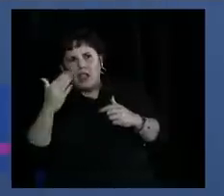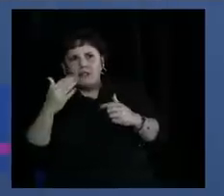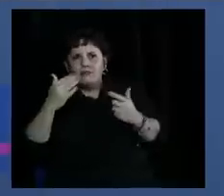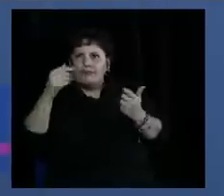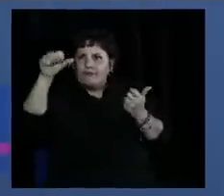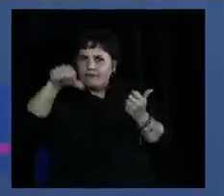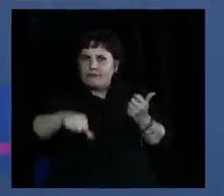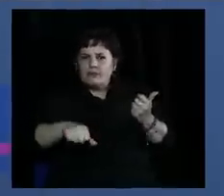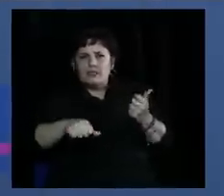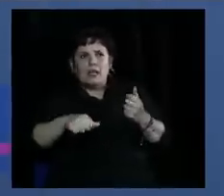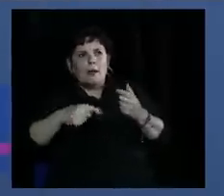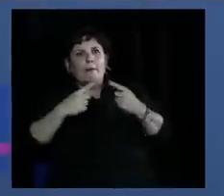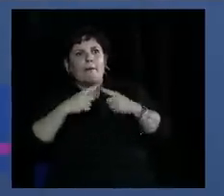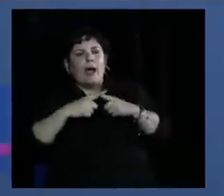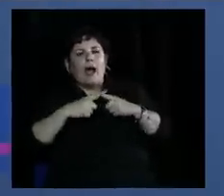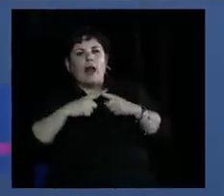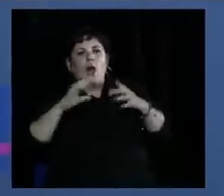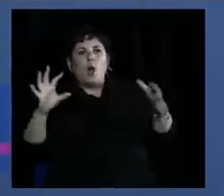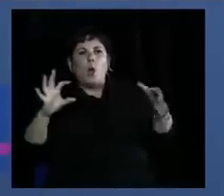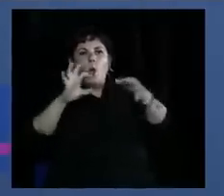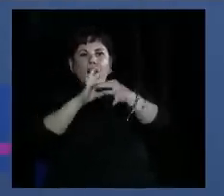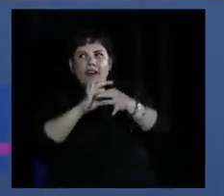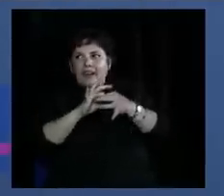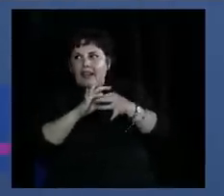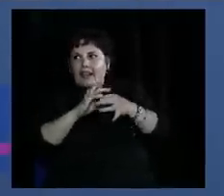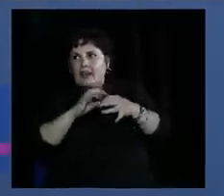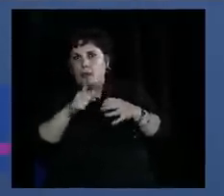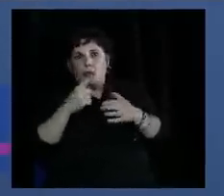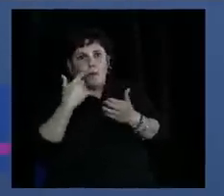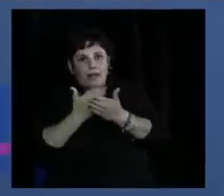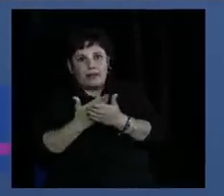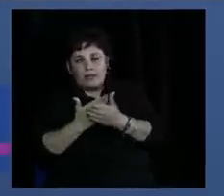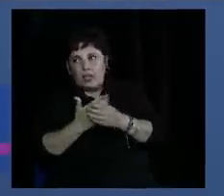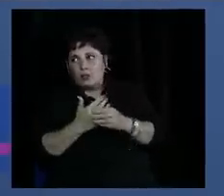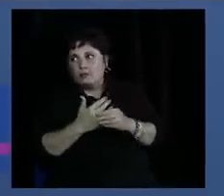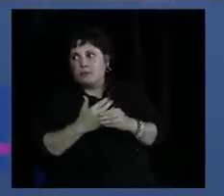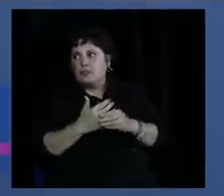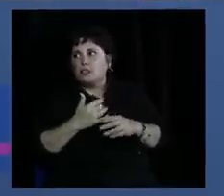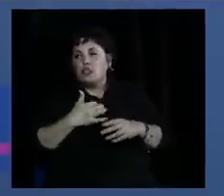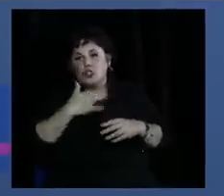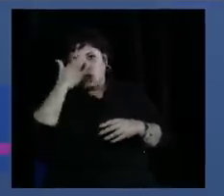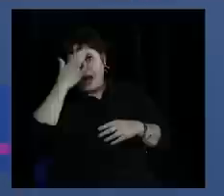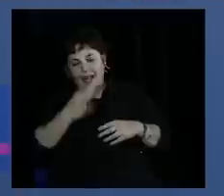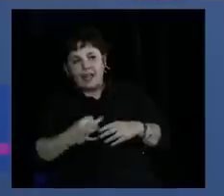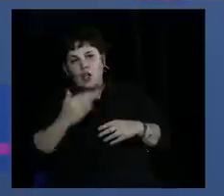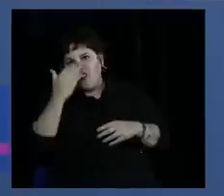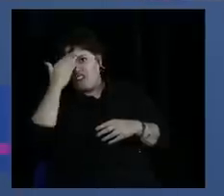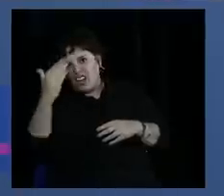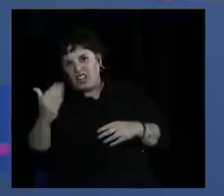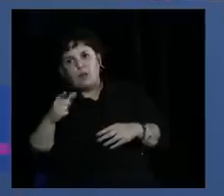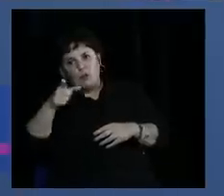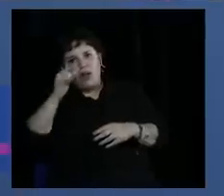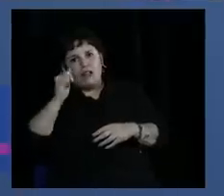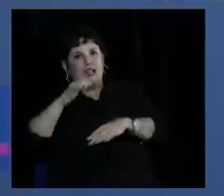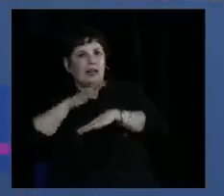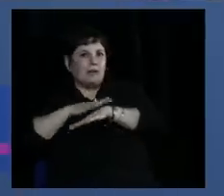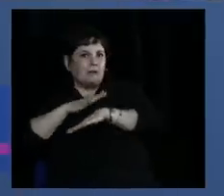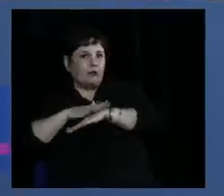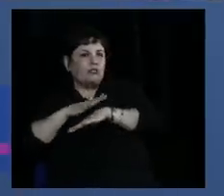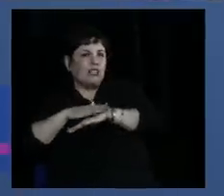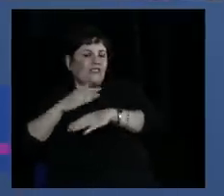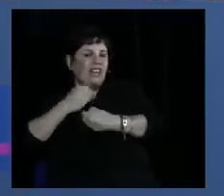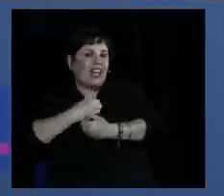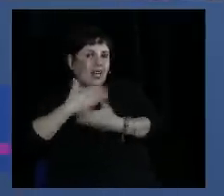esta, para, sí, digamos, para unir eso que vos estás planteando, ¿no? Ah, pero es que yo creo que la izquierda ahí tiene una responsabilidad